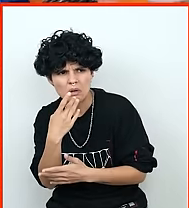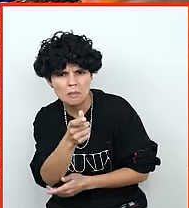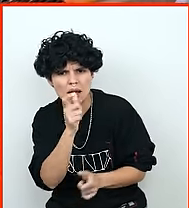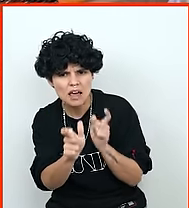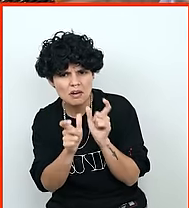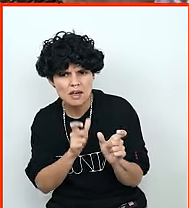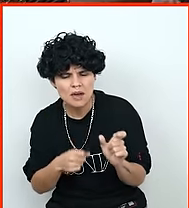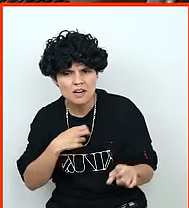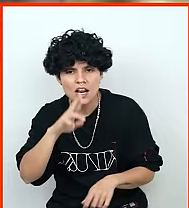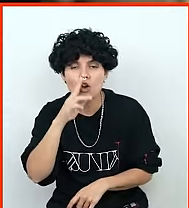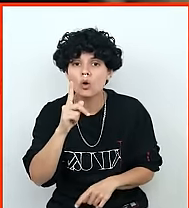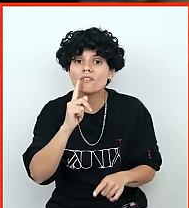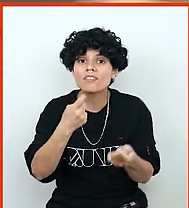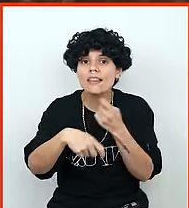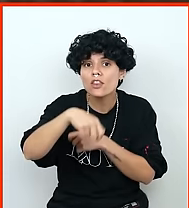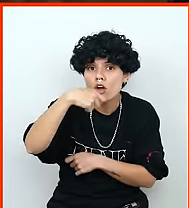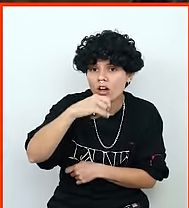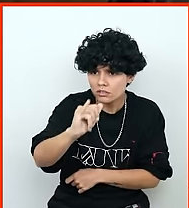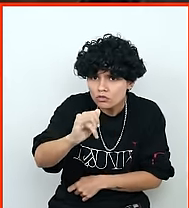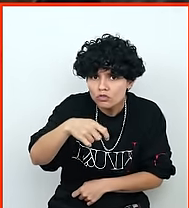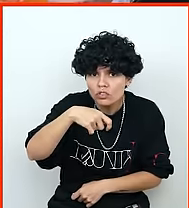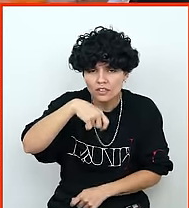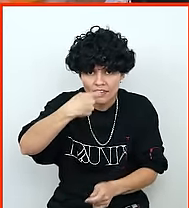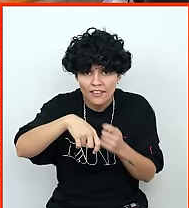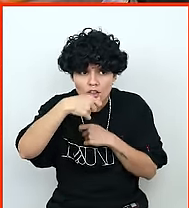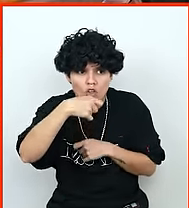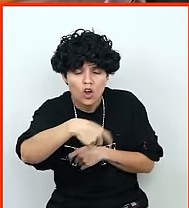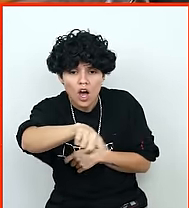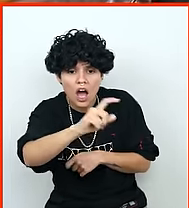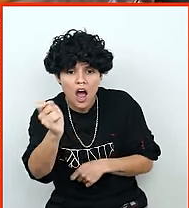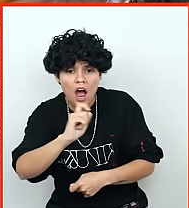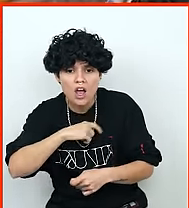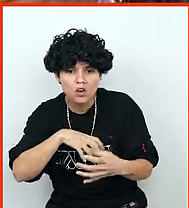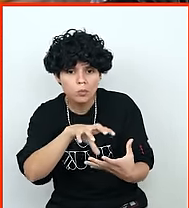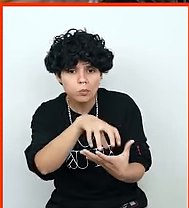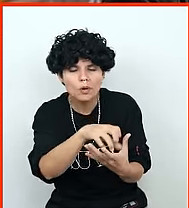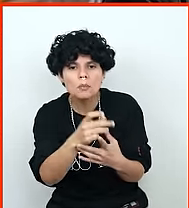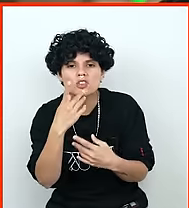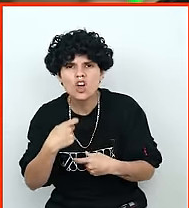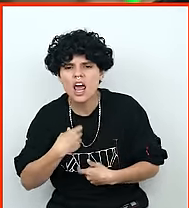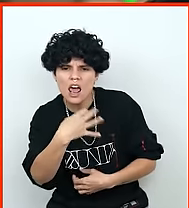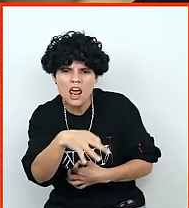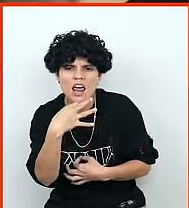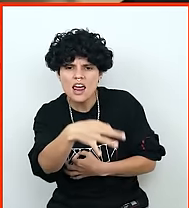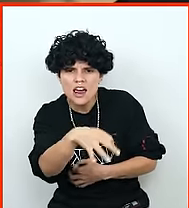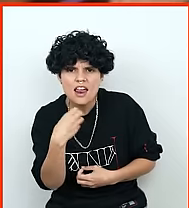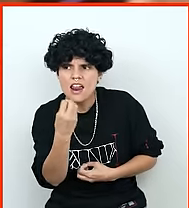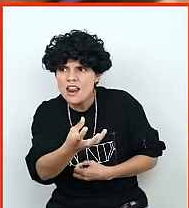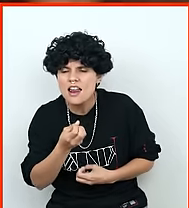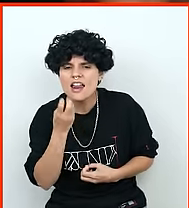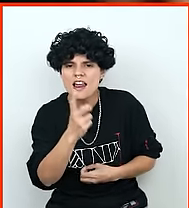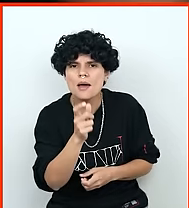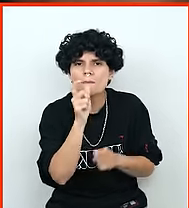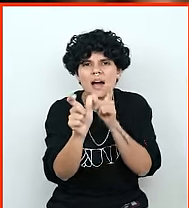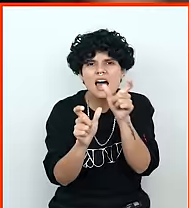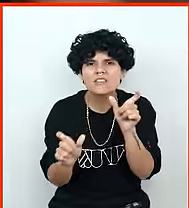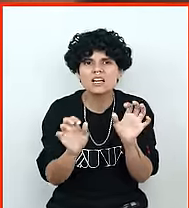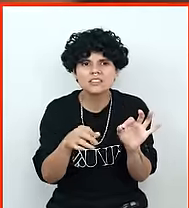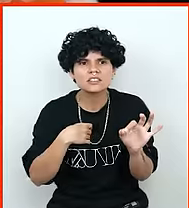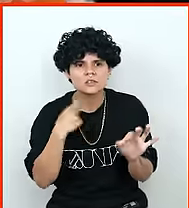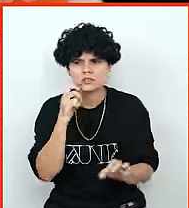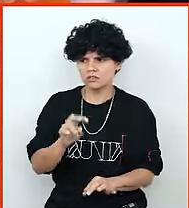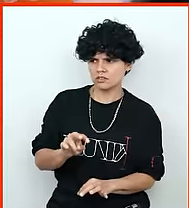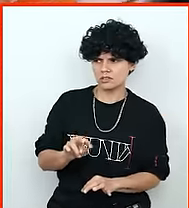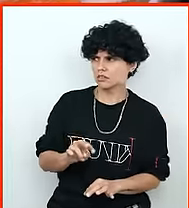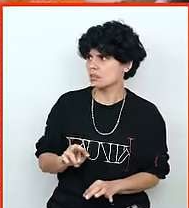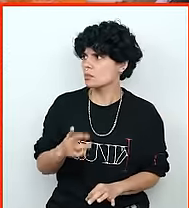weá? Entonces, claro, pues yo... ¿Eso era los narcos? Sí, pues. Entonces, claro, yo siempre tuve esta weá de... pero los weones friqueaban la... Sí, el uso de la palabra. Es que claro, porque yo